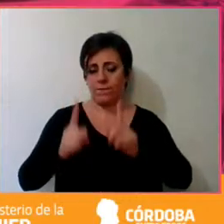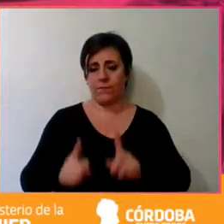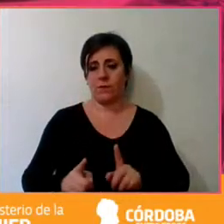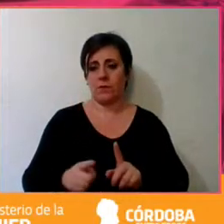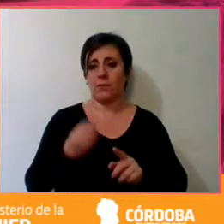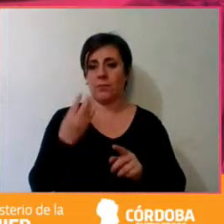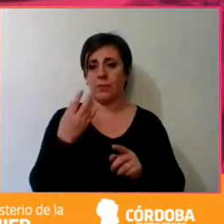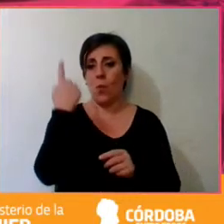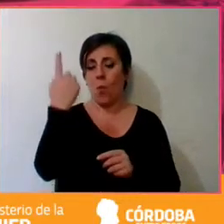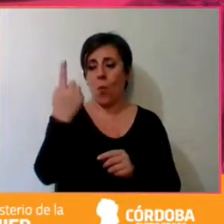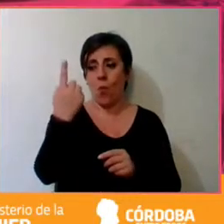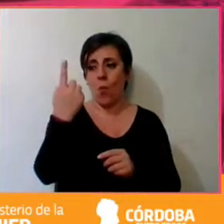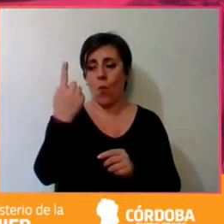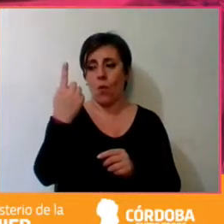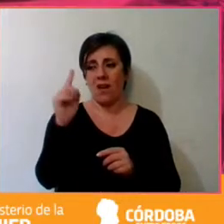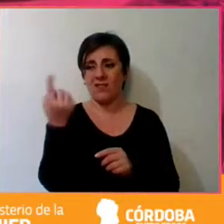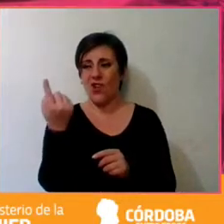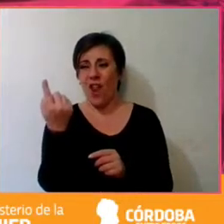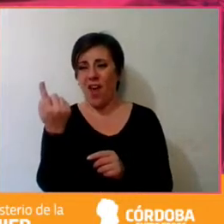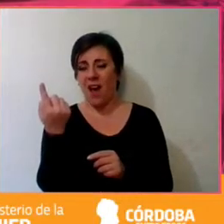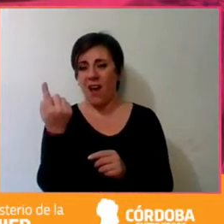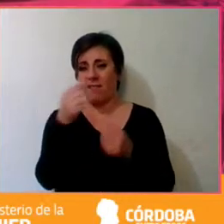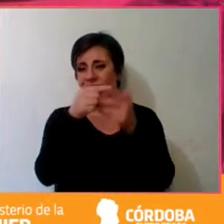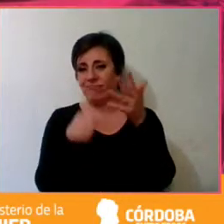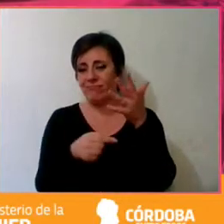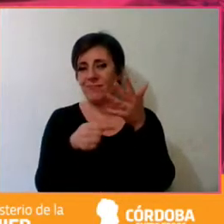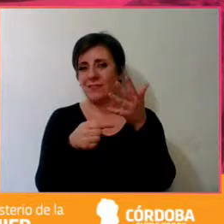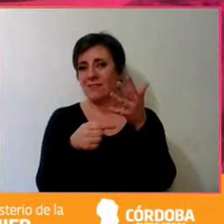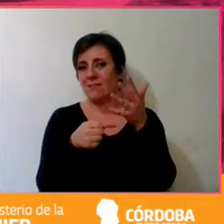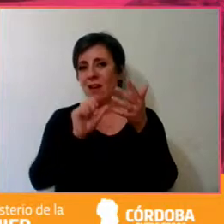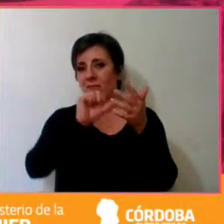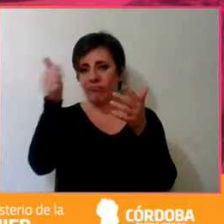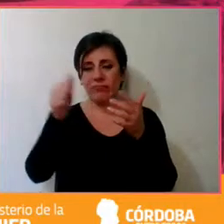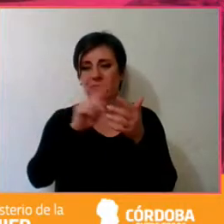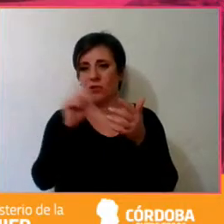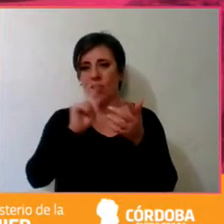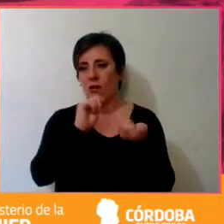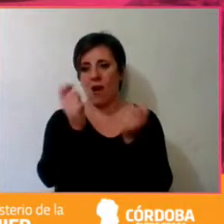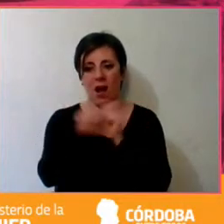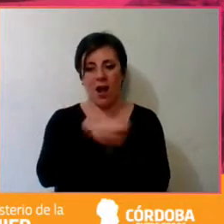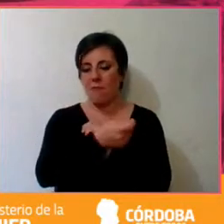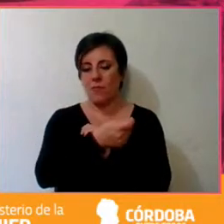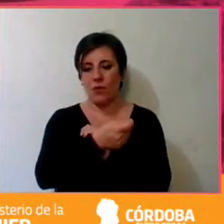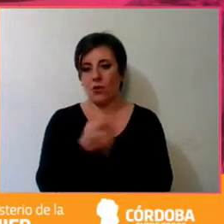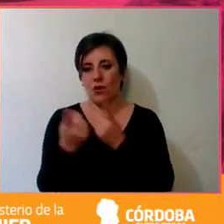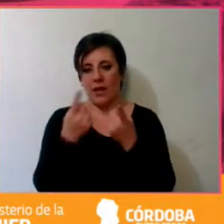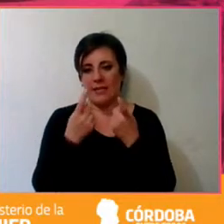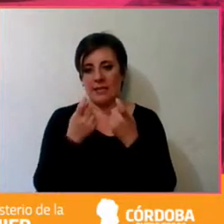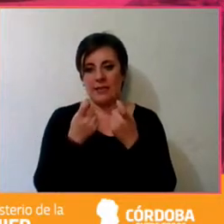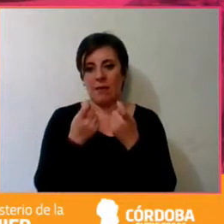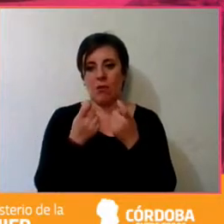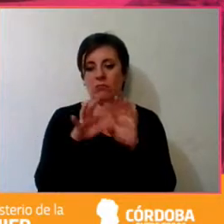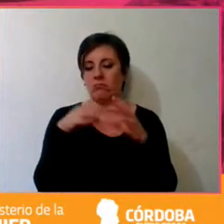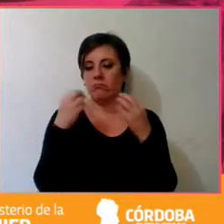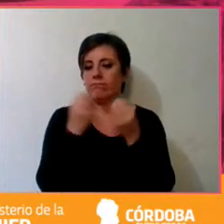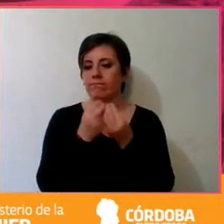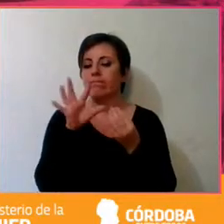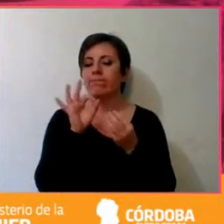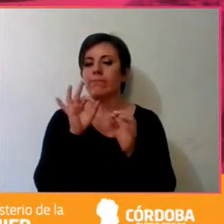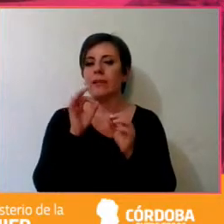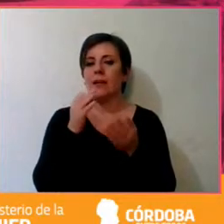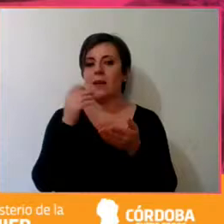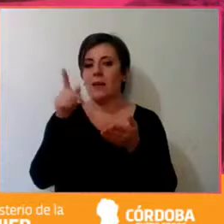de estas acciones, por sí sola, por sí misma, no logra transformar lo que necesitamos transformar para